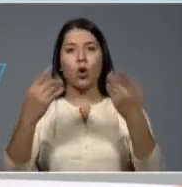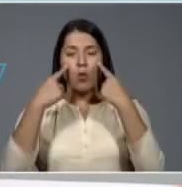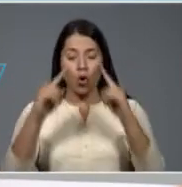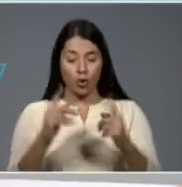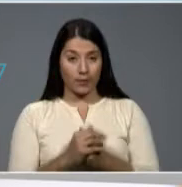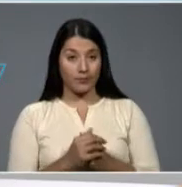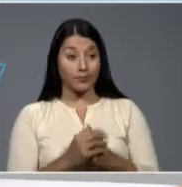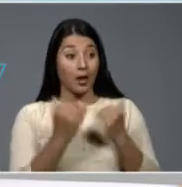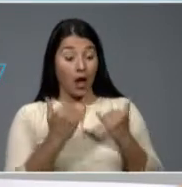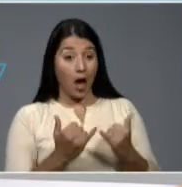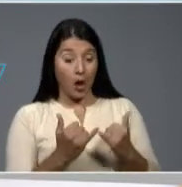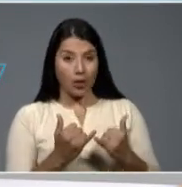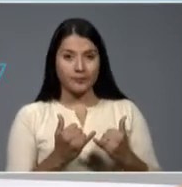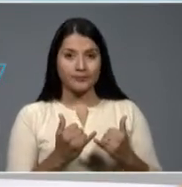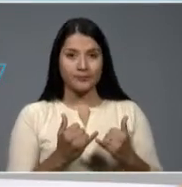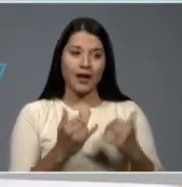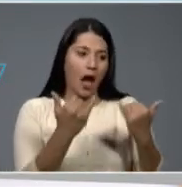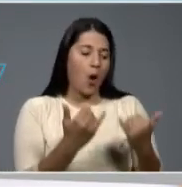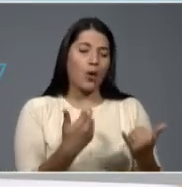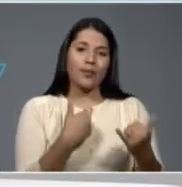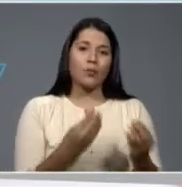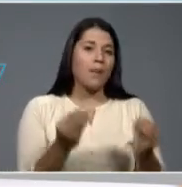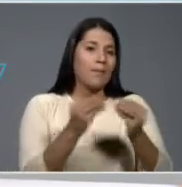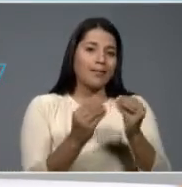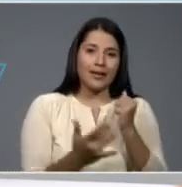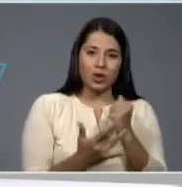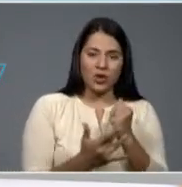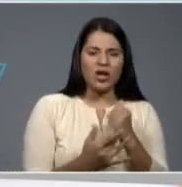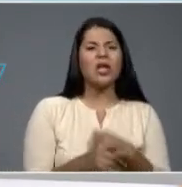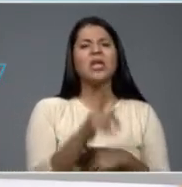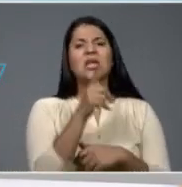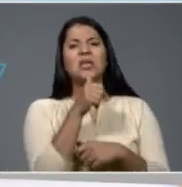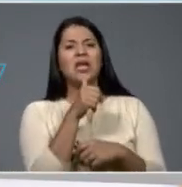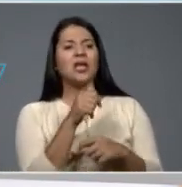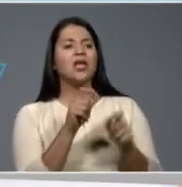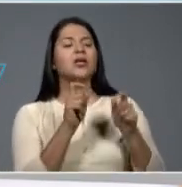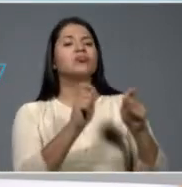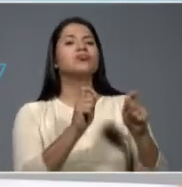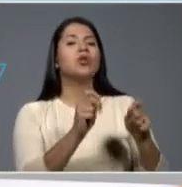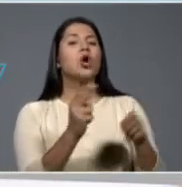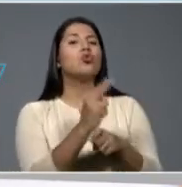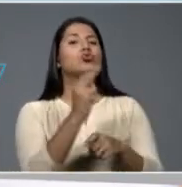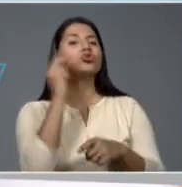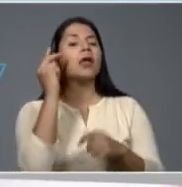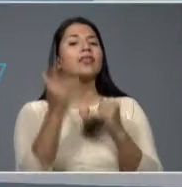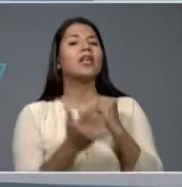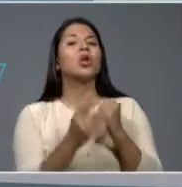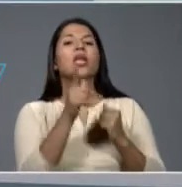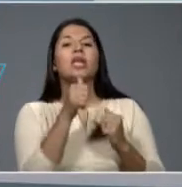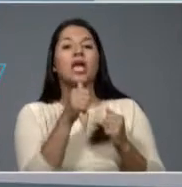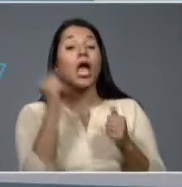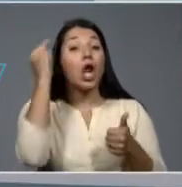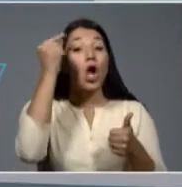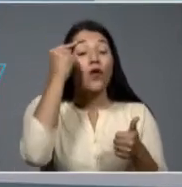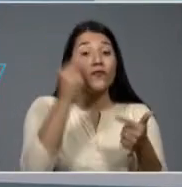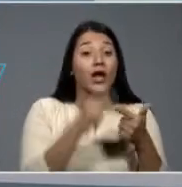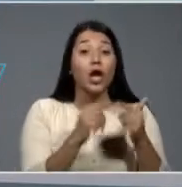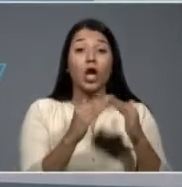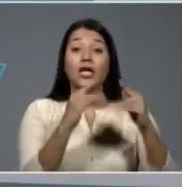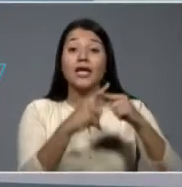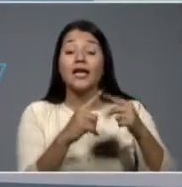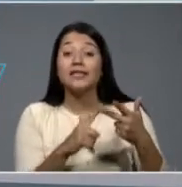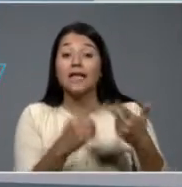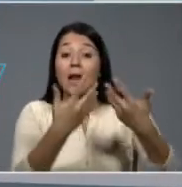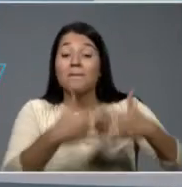social habla de que hay más tecnología que educación. ¿Quién va a enseñar el uso de la tecnología? ¿El gobierno, la iglesia, las empresas